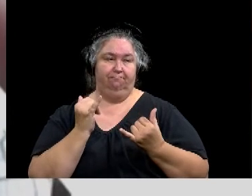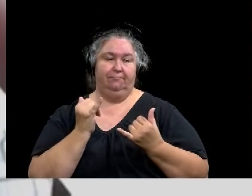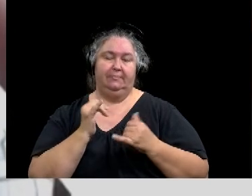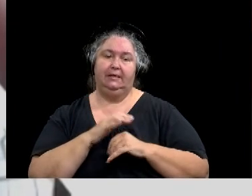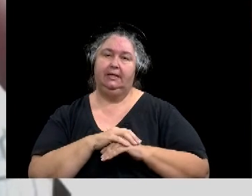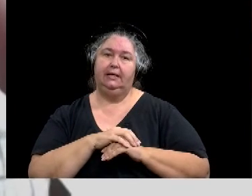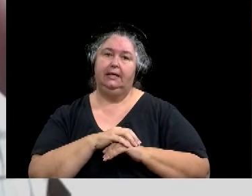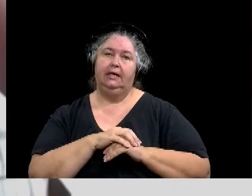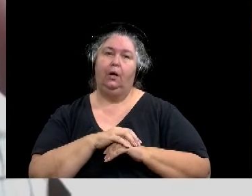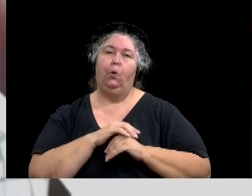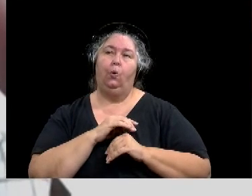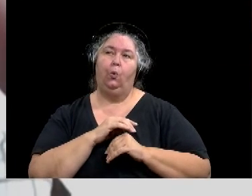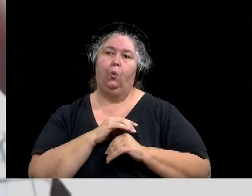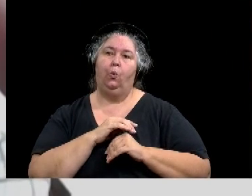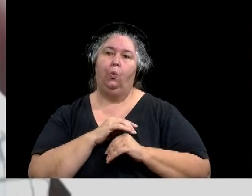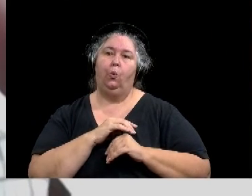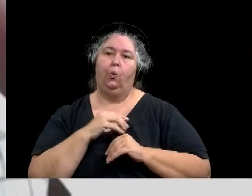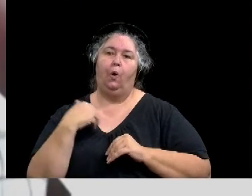pipí